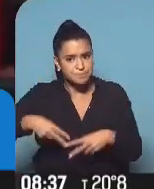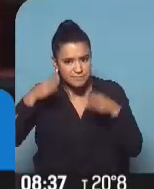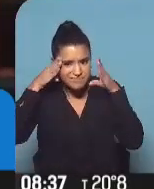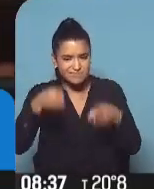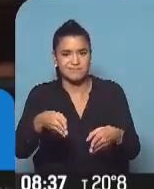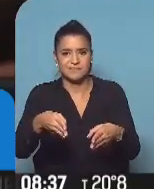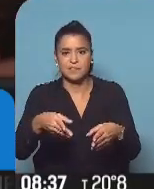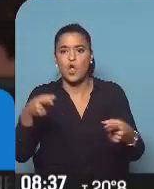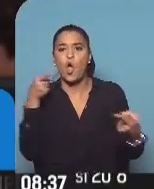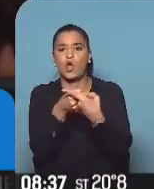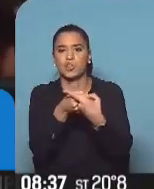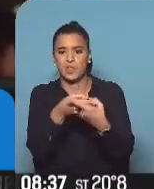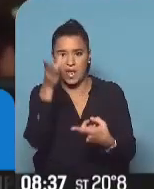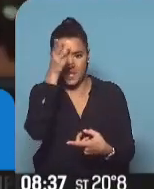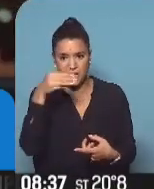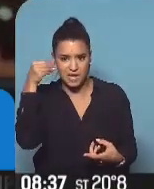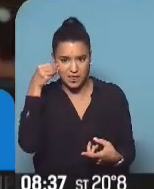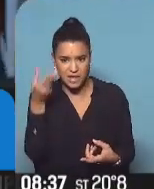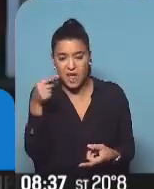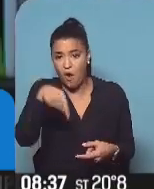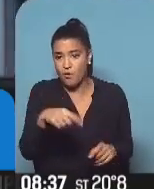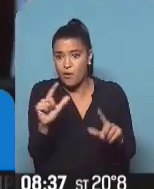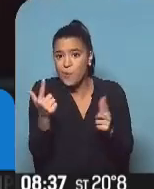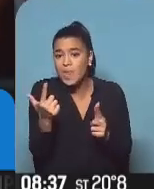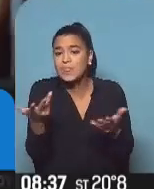sido polarizar con Cristina, y eso no estaría más,